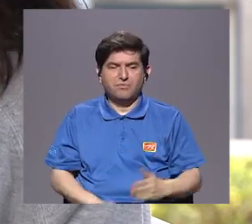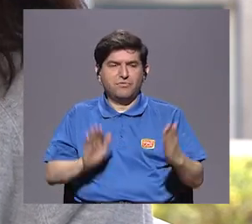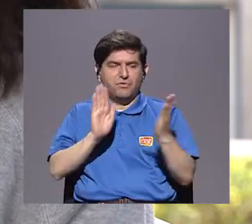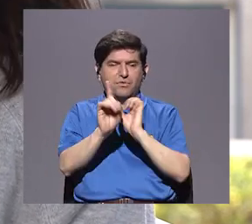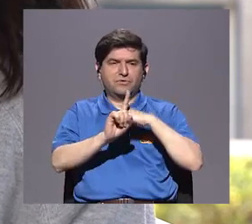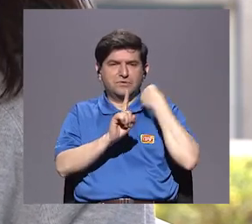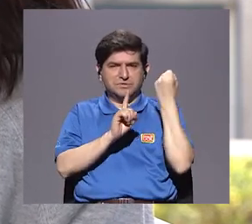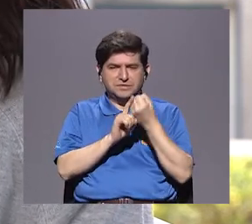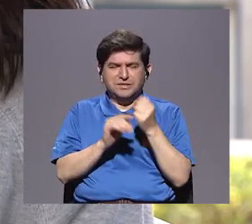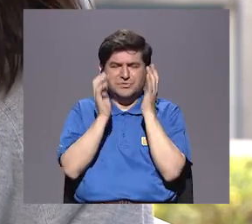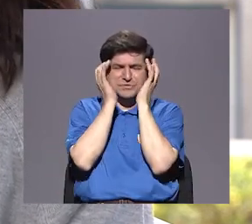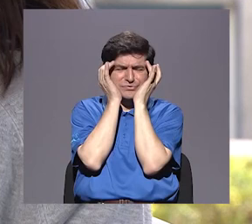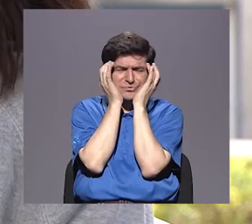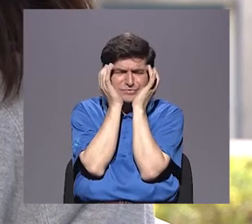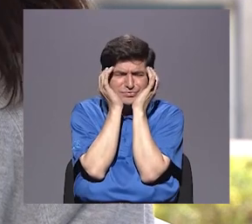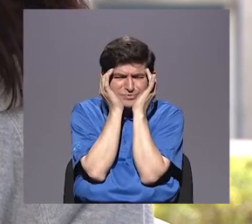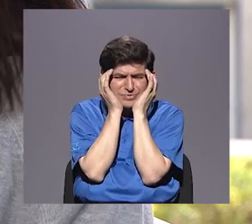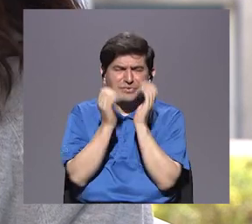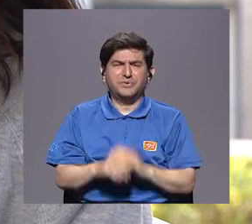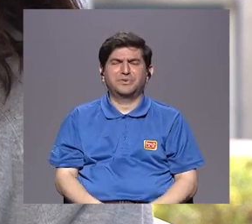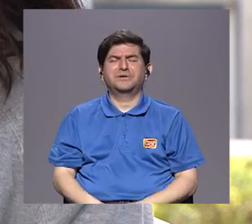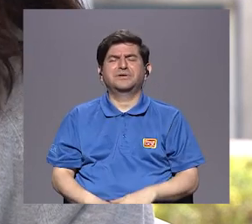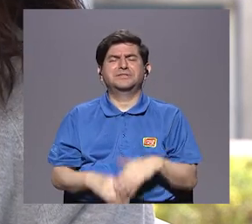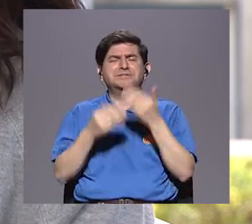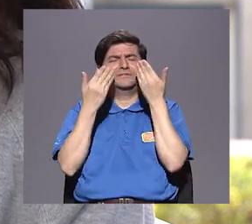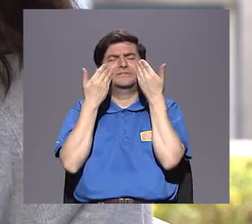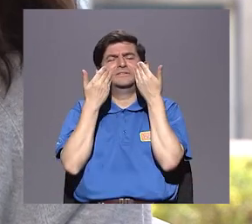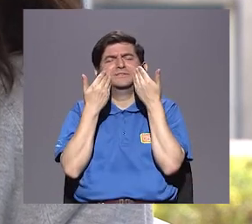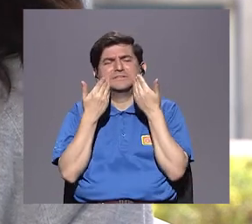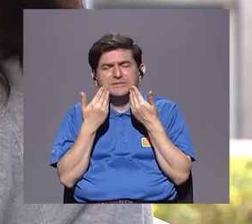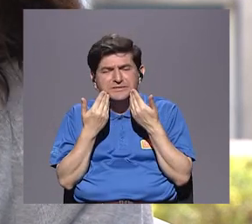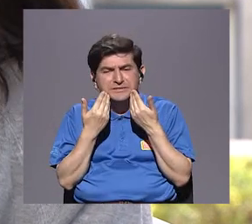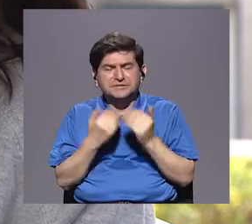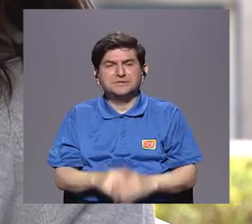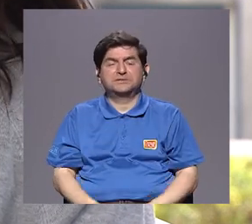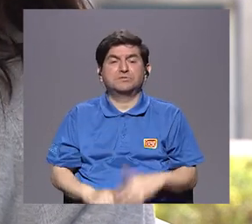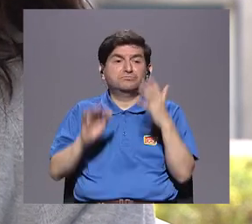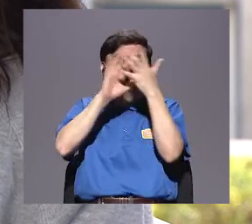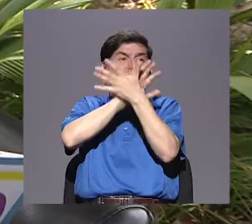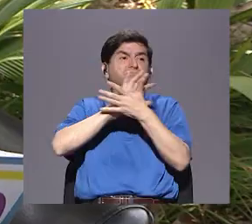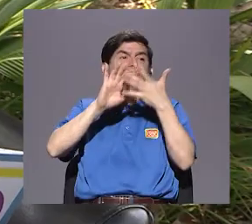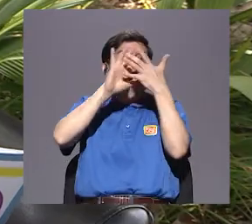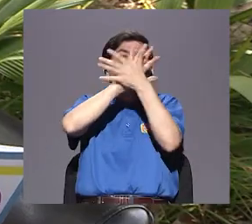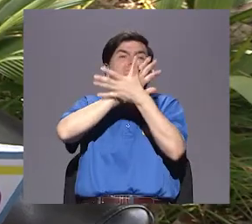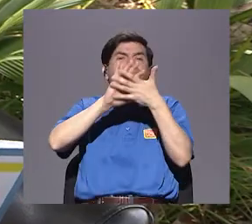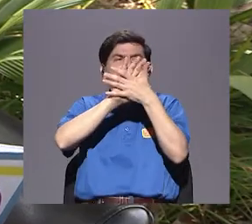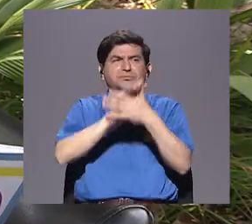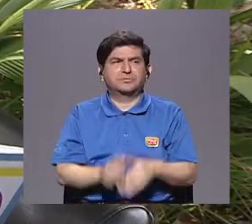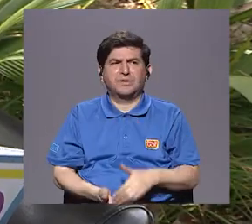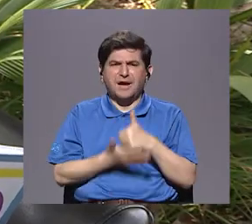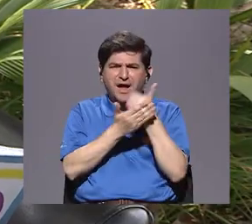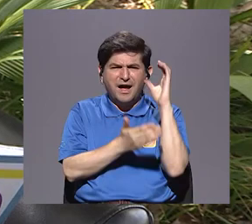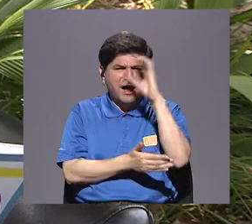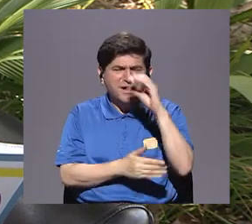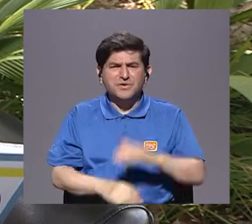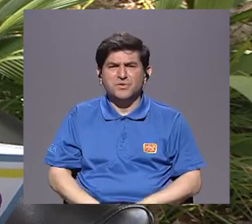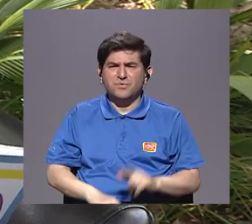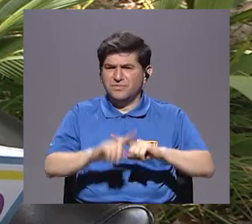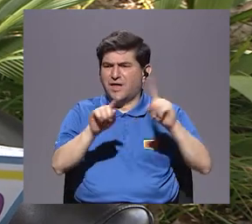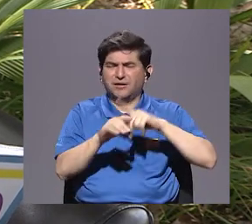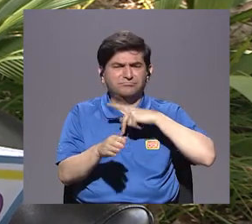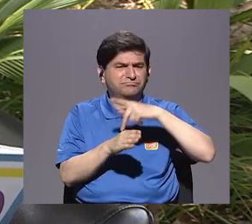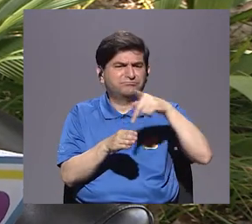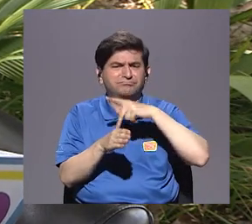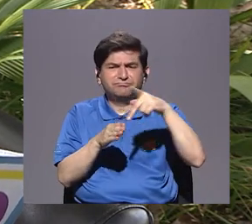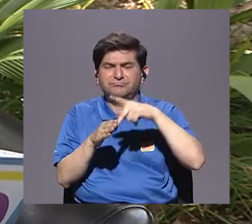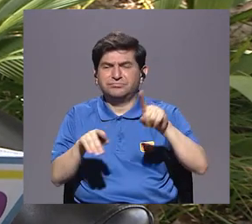momento de mucha angustia, de mucha tristeza, de mucha confusión. Busca ayuda, hay muchos